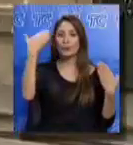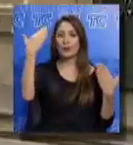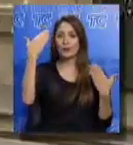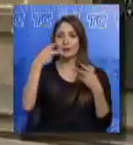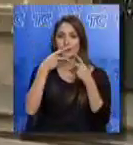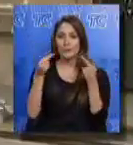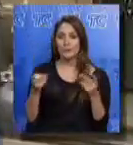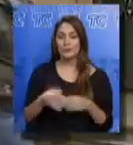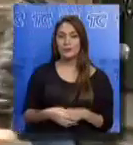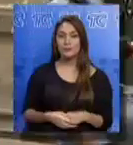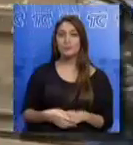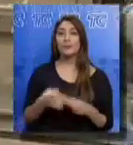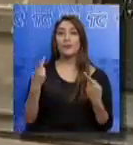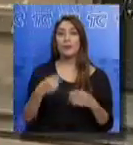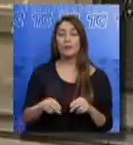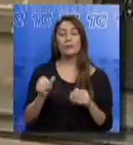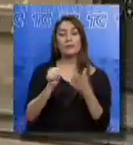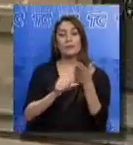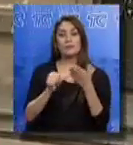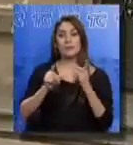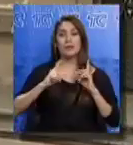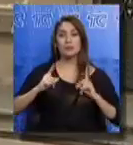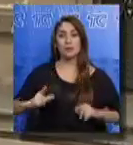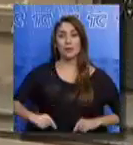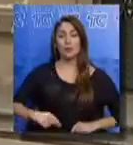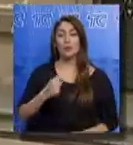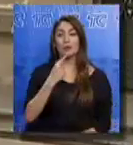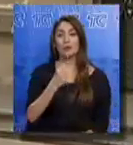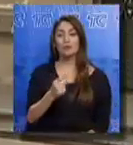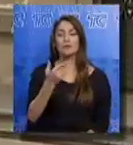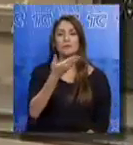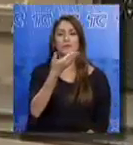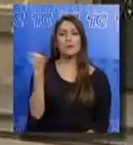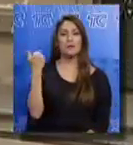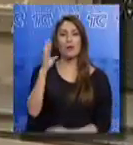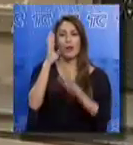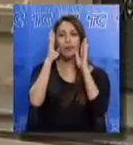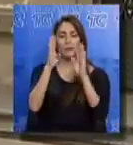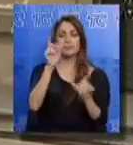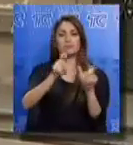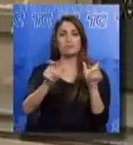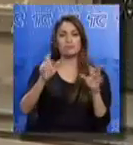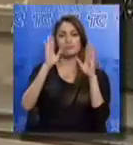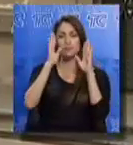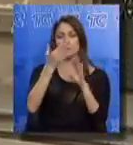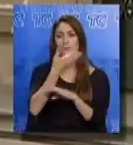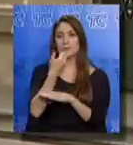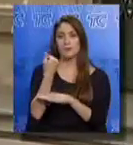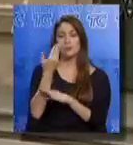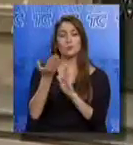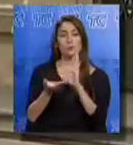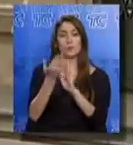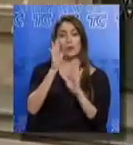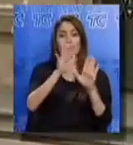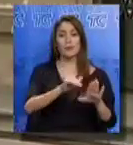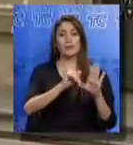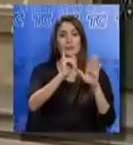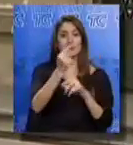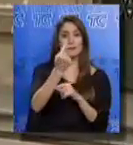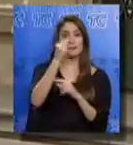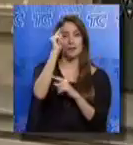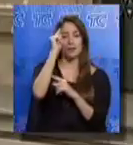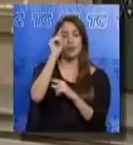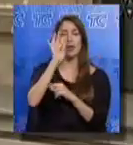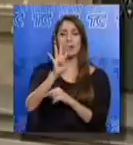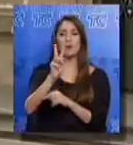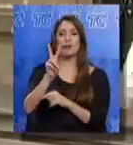públicas. Además, la ministra de Salud, Margarita Guevara, destacó las mejoras en la atención pública, que de hecho incrementó de 16 millones a